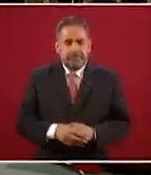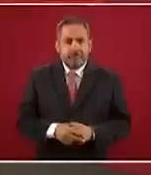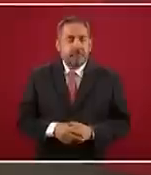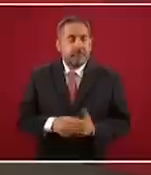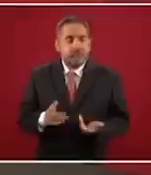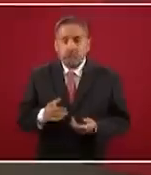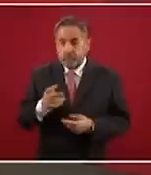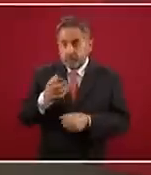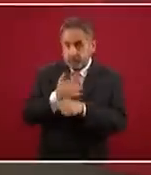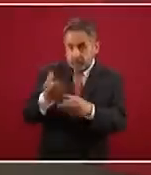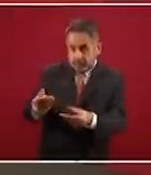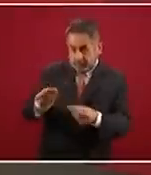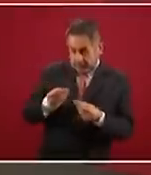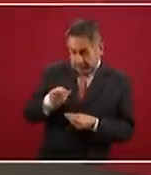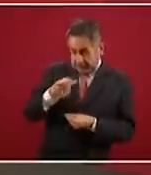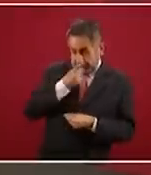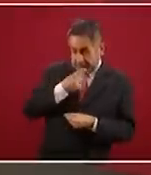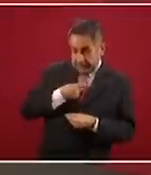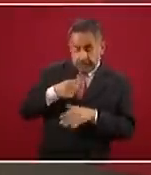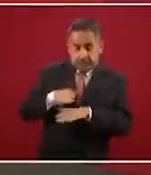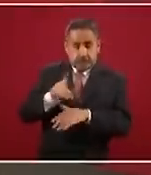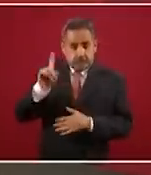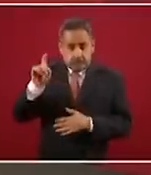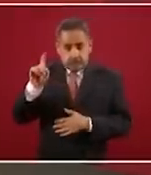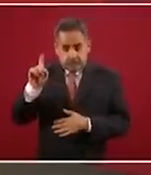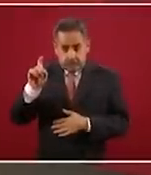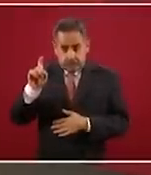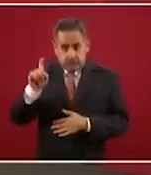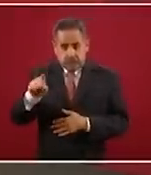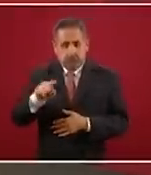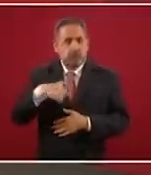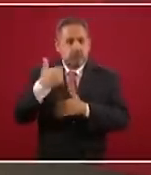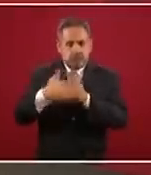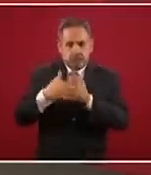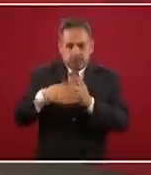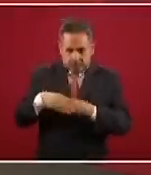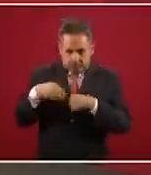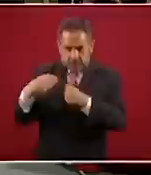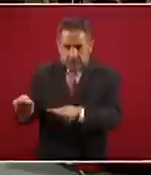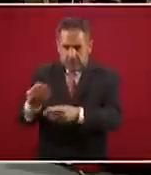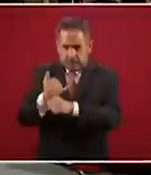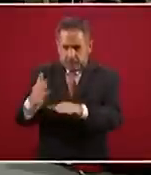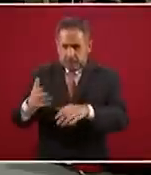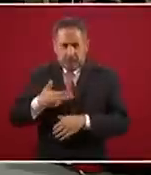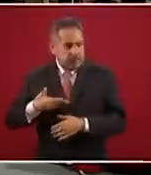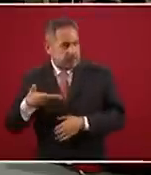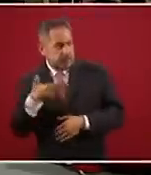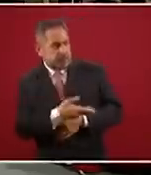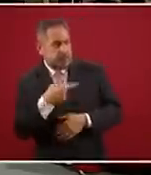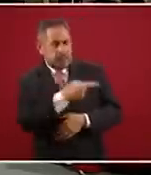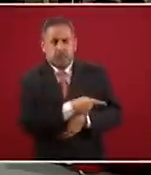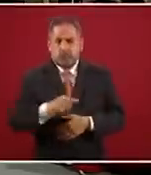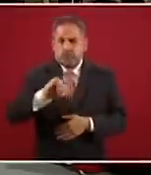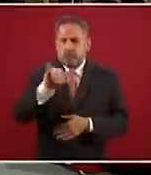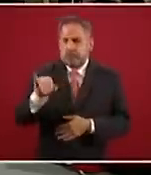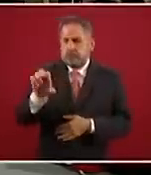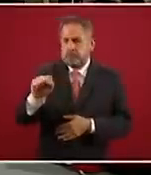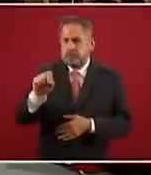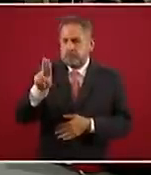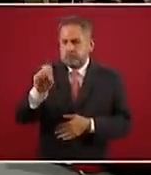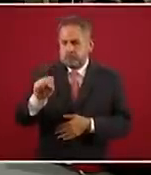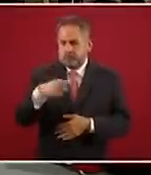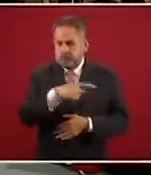que pides sobre el agua, ¿sí?, se te va a entregar, le vamos a pedir a Jesús para